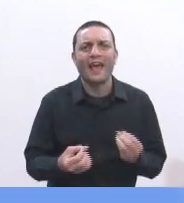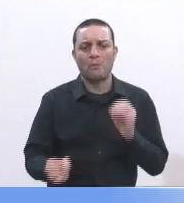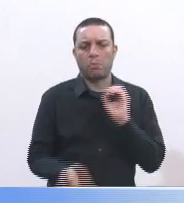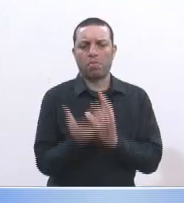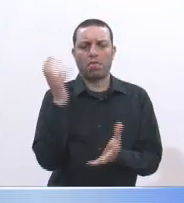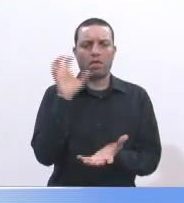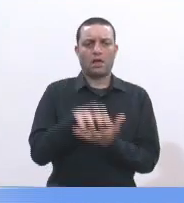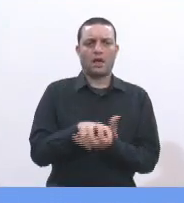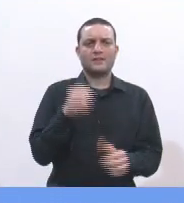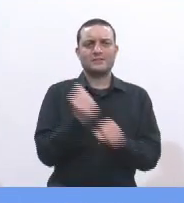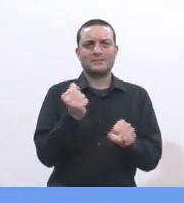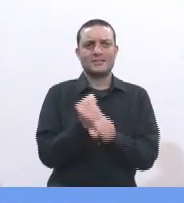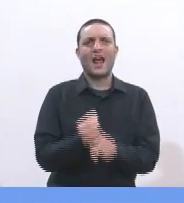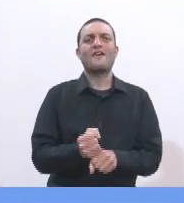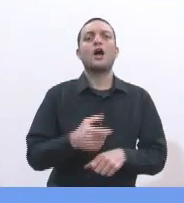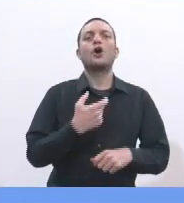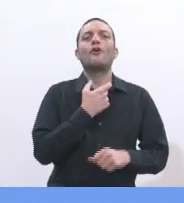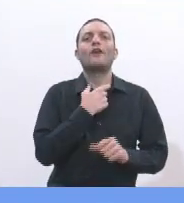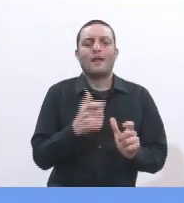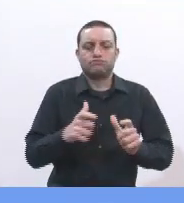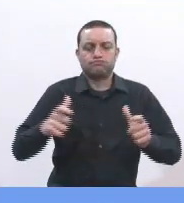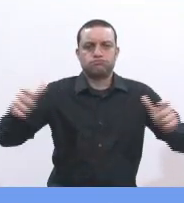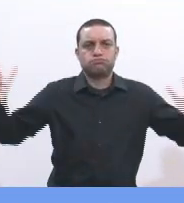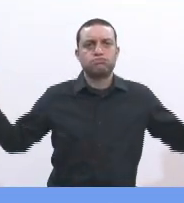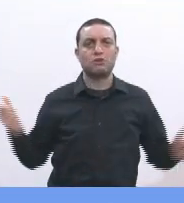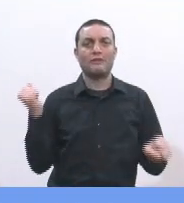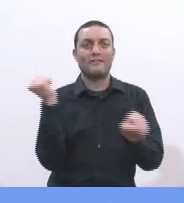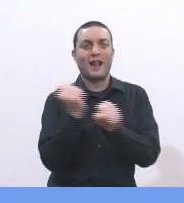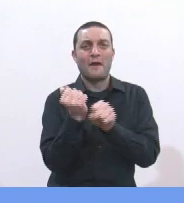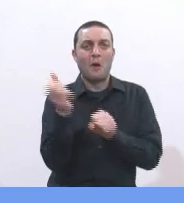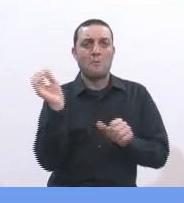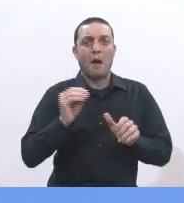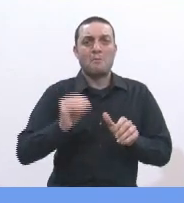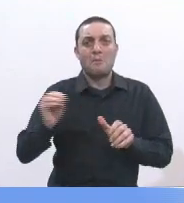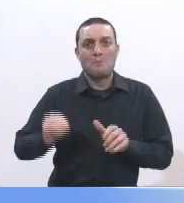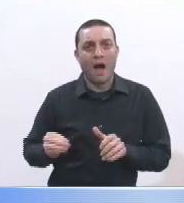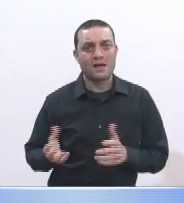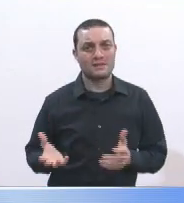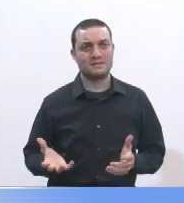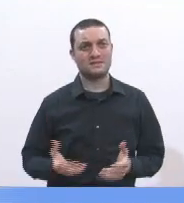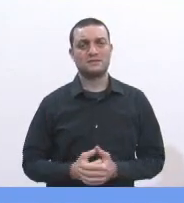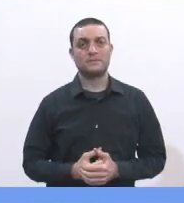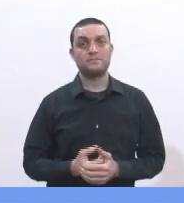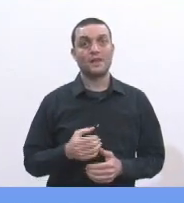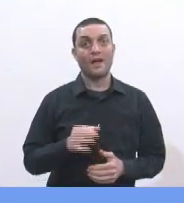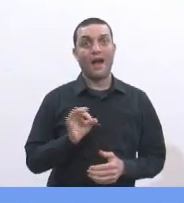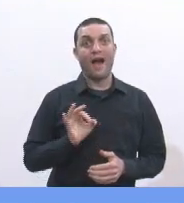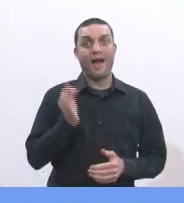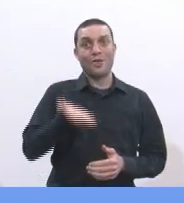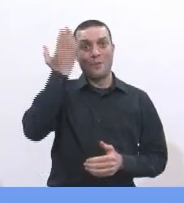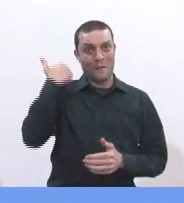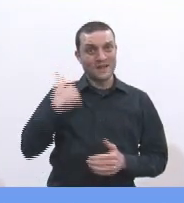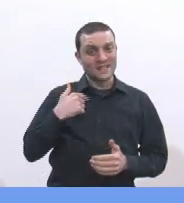ampliar un sector tiene un potencial lo planteábamos el año pasado en el debate